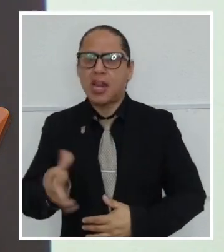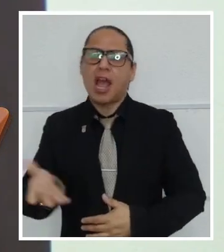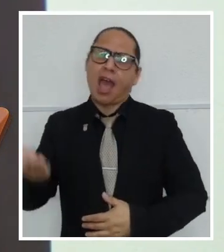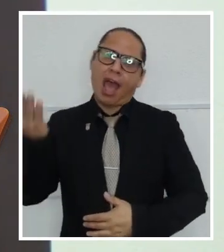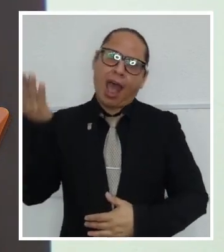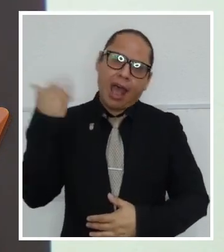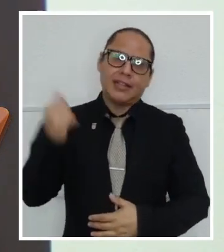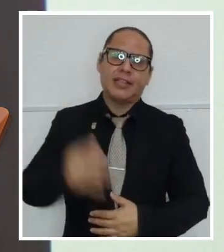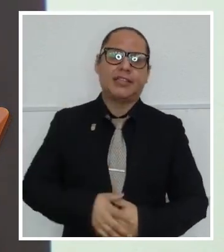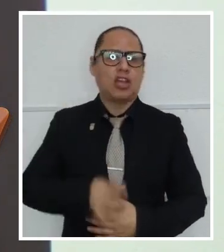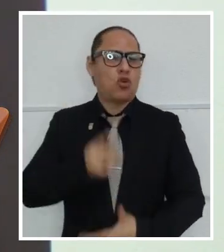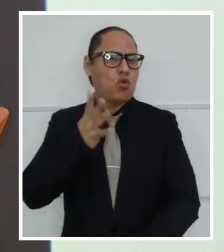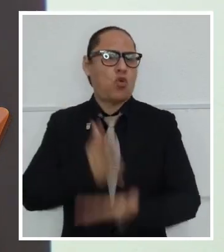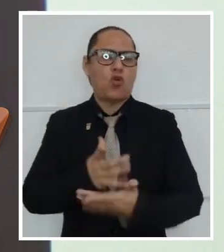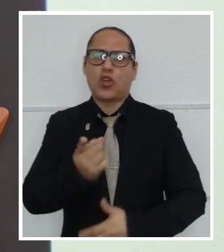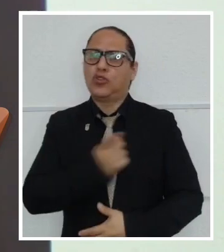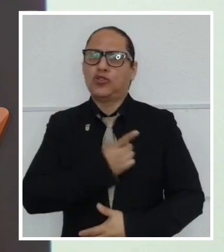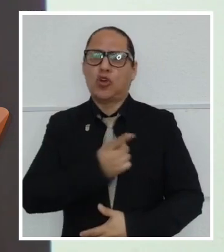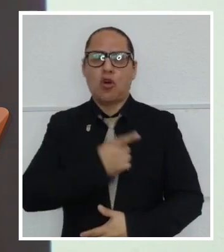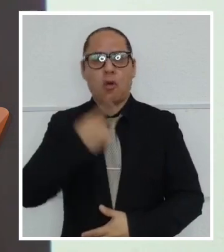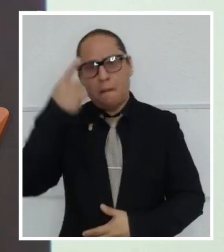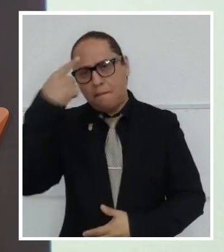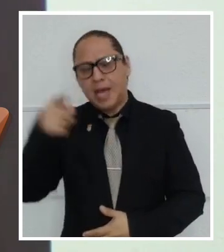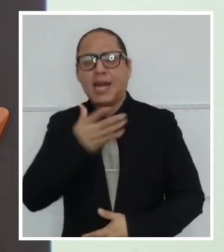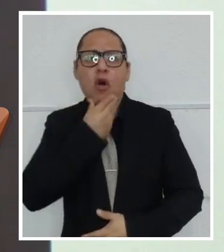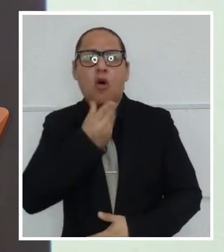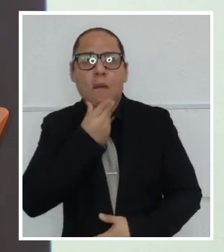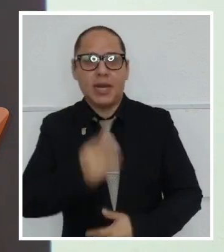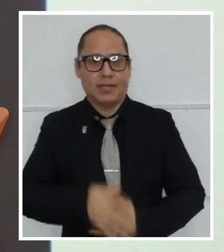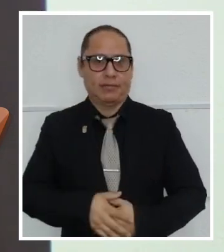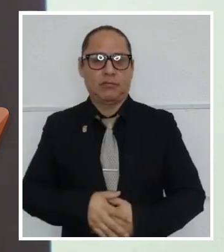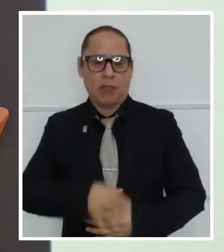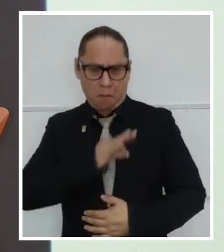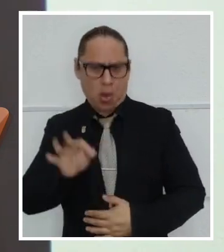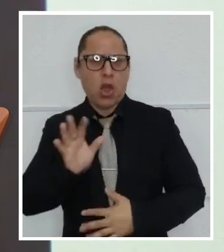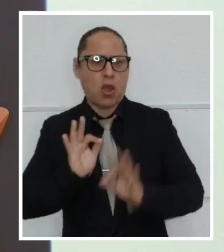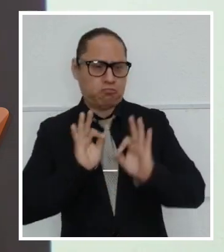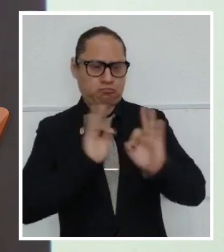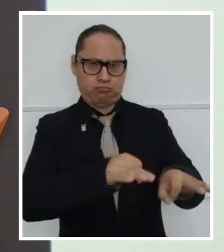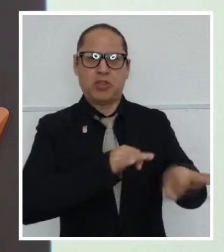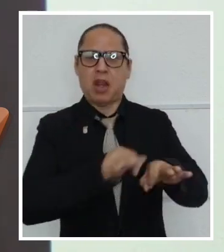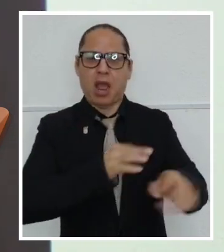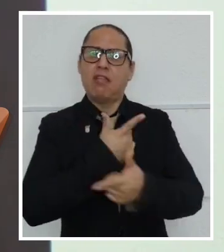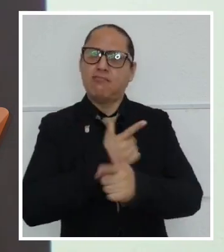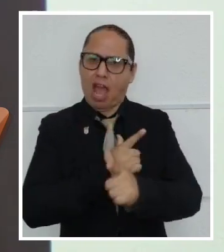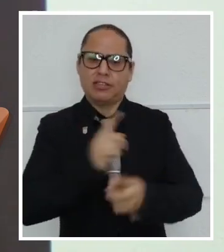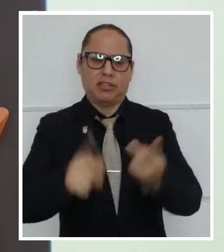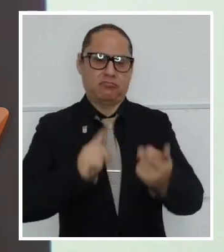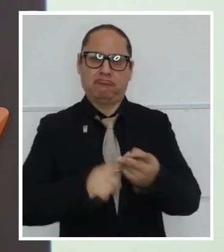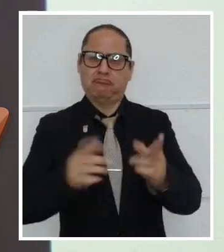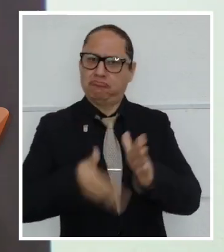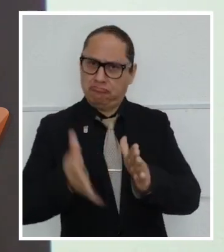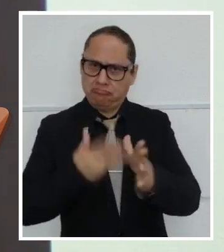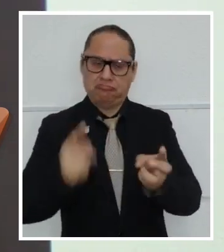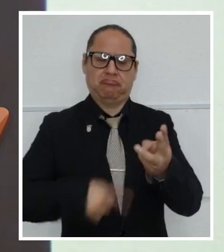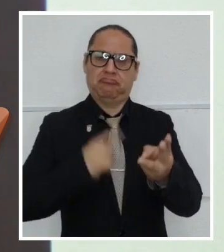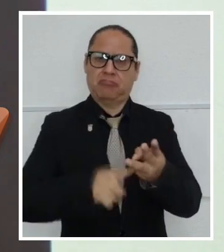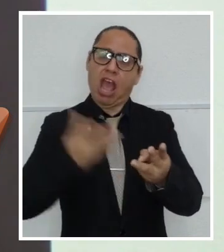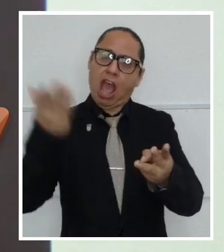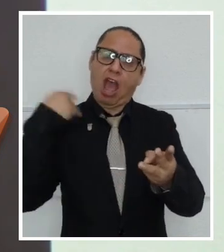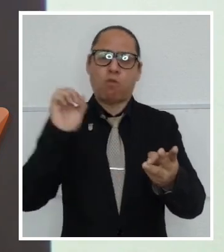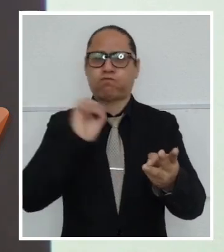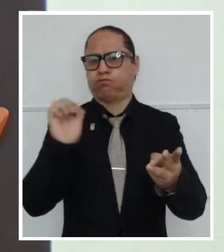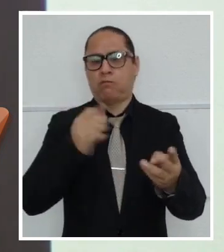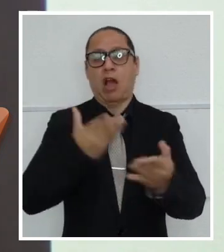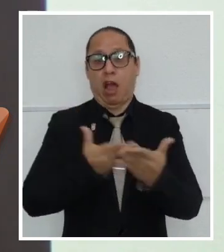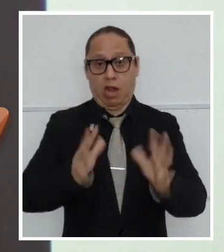consideraban única mente para los hombres pero ante la necesidad armadas de valor hemos tomado